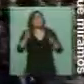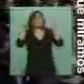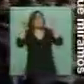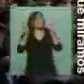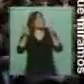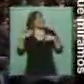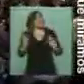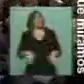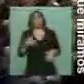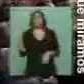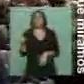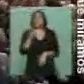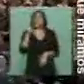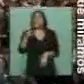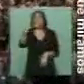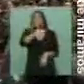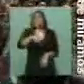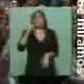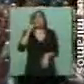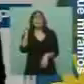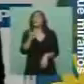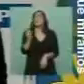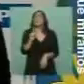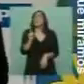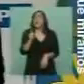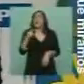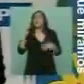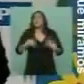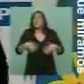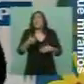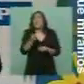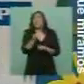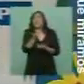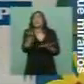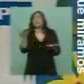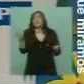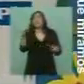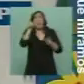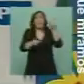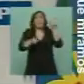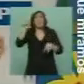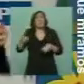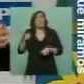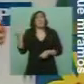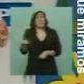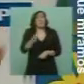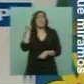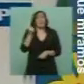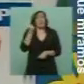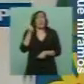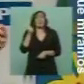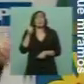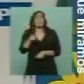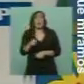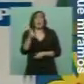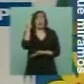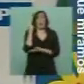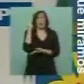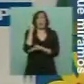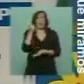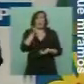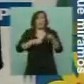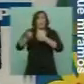es un tema central ustedes no saben la cantidad de gente importante en términos económicos y